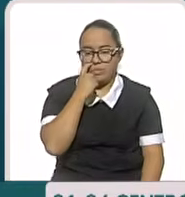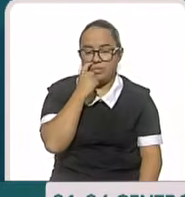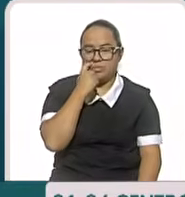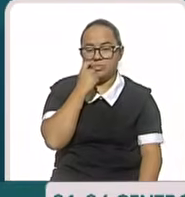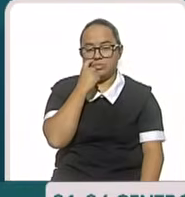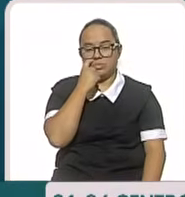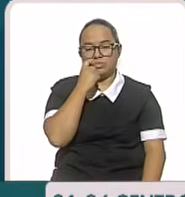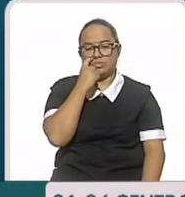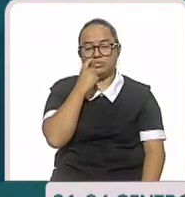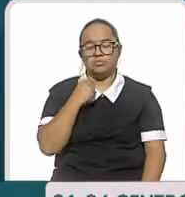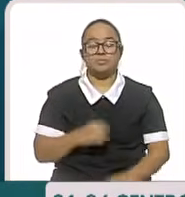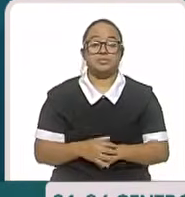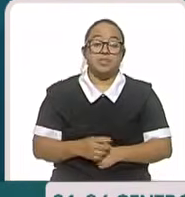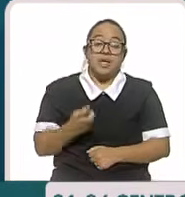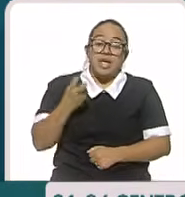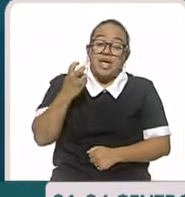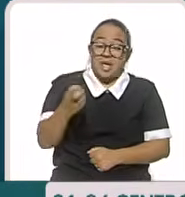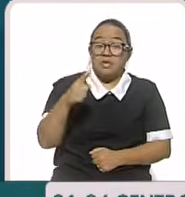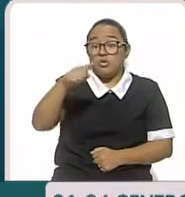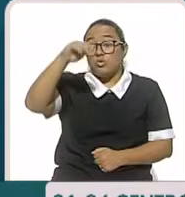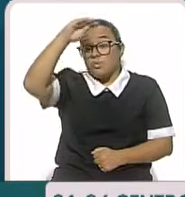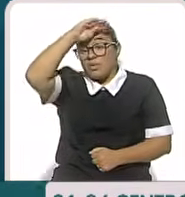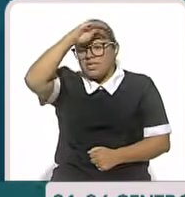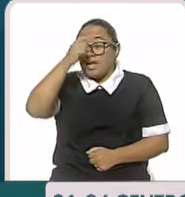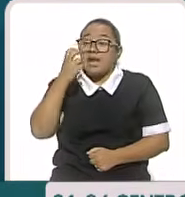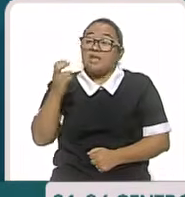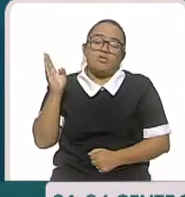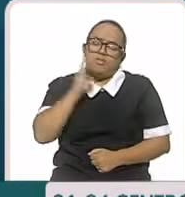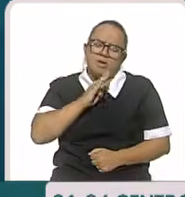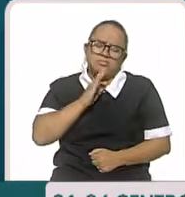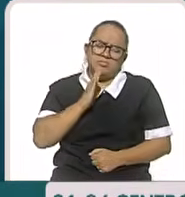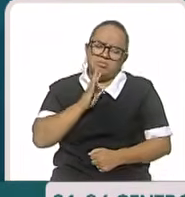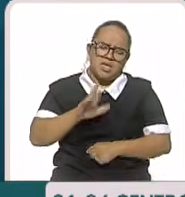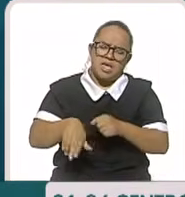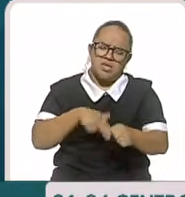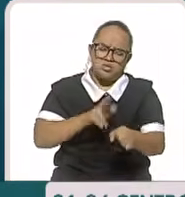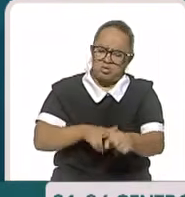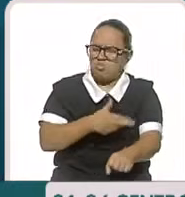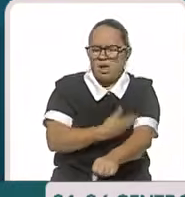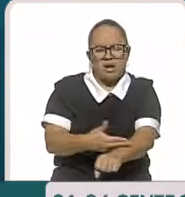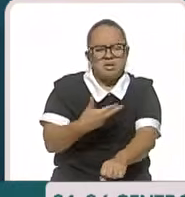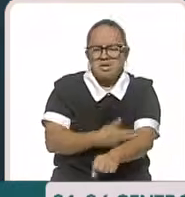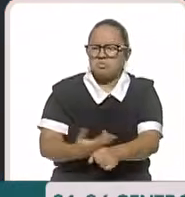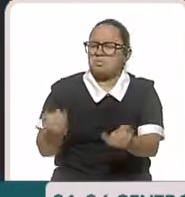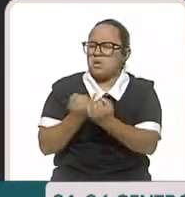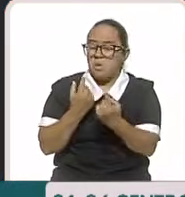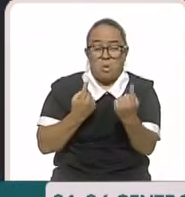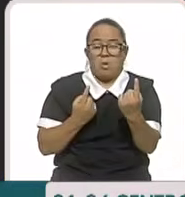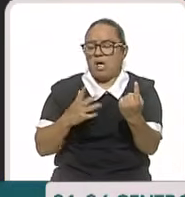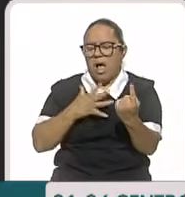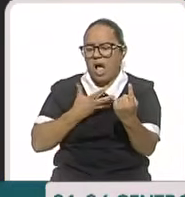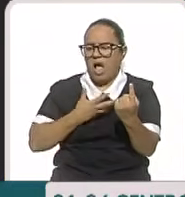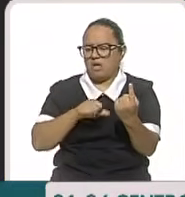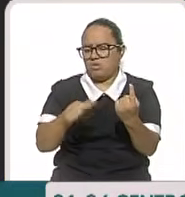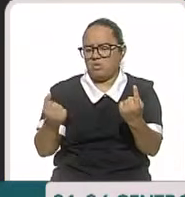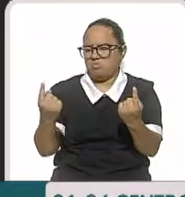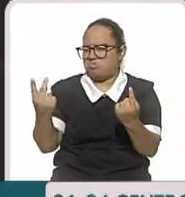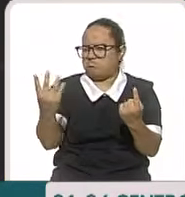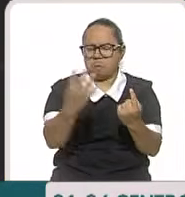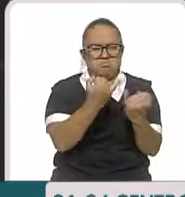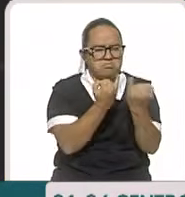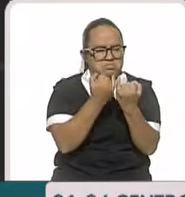eso no es una irregularidad como tal, es parte de un proceso que se ha seguido en otros casos. Podríamos ver incluso ver a